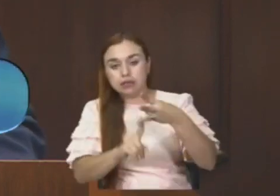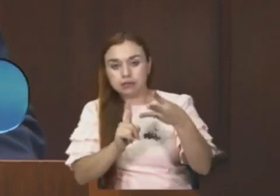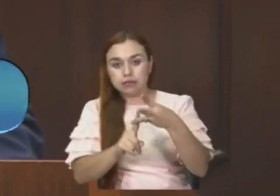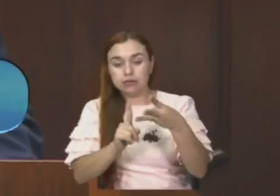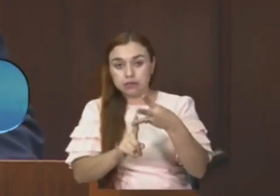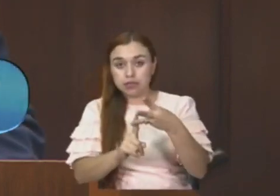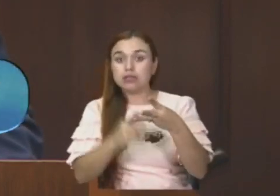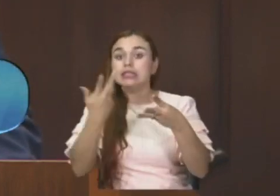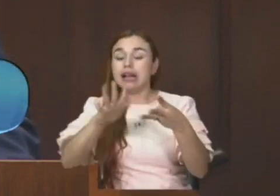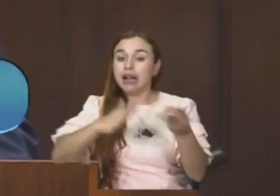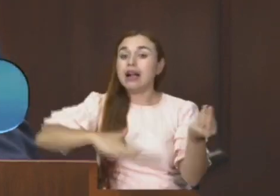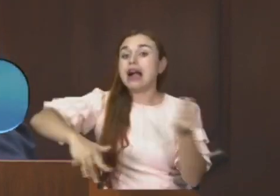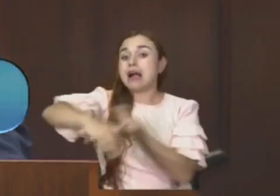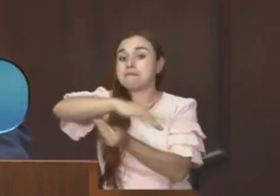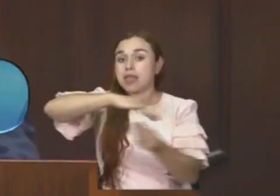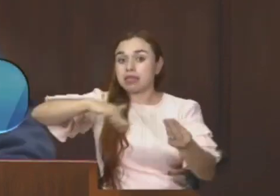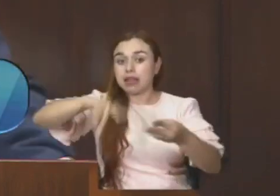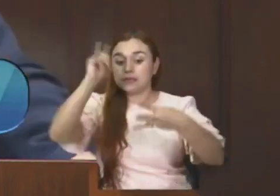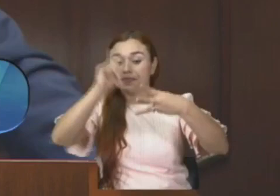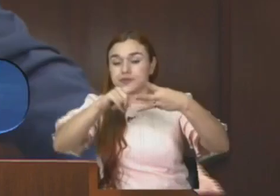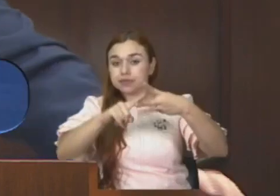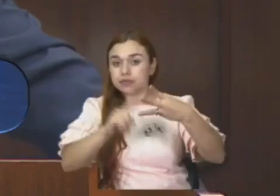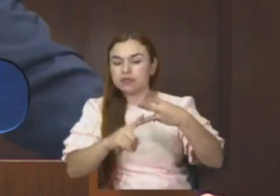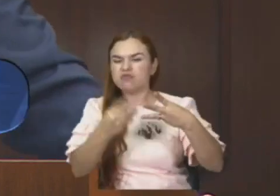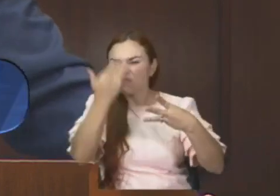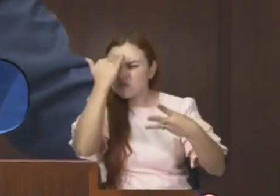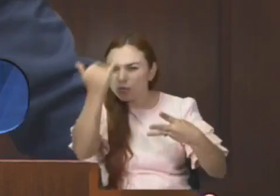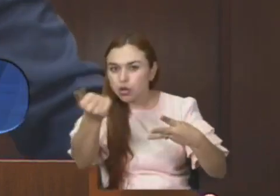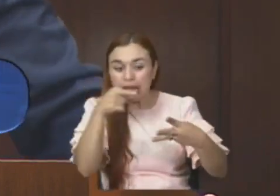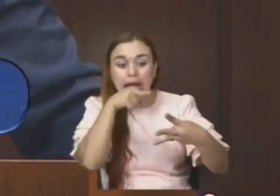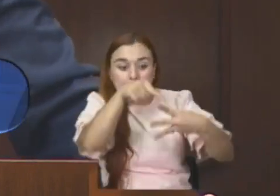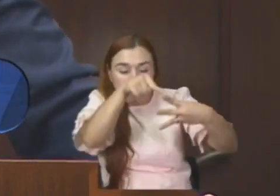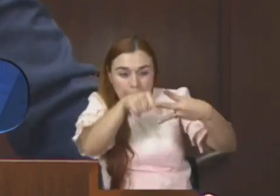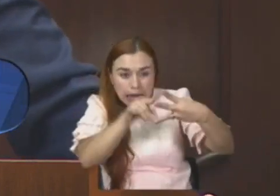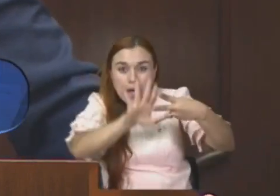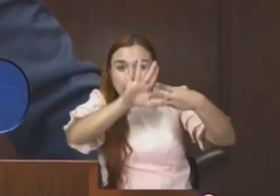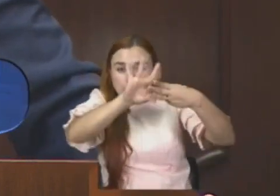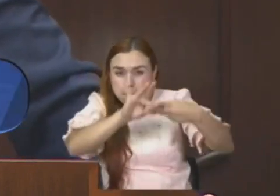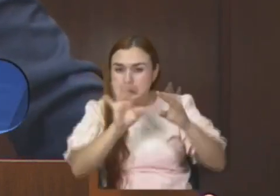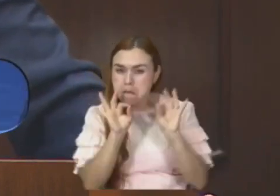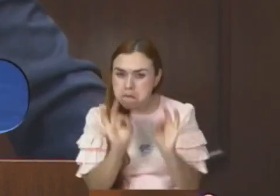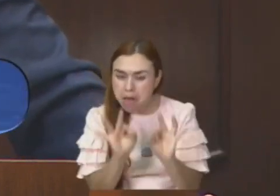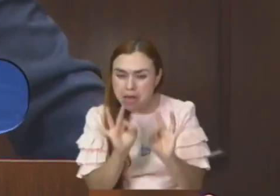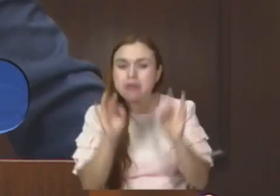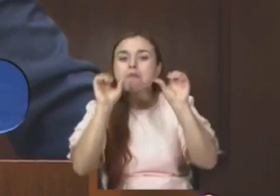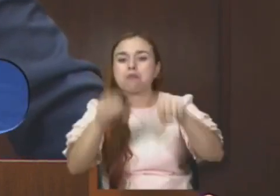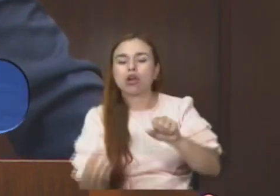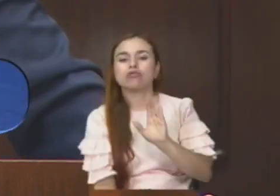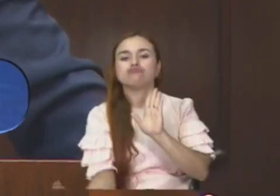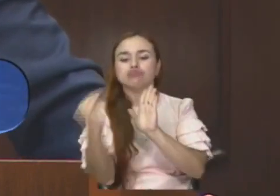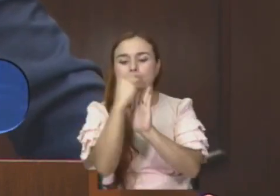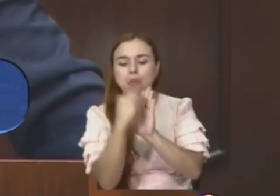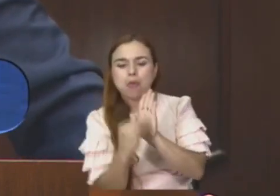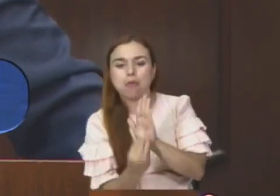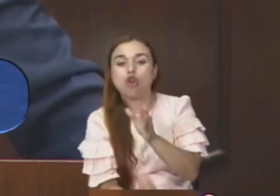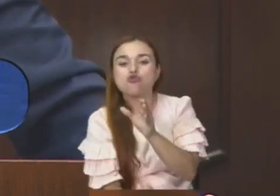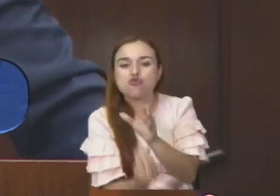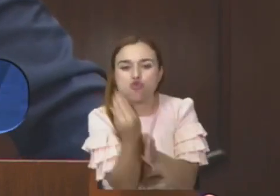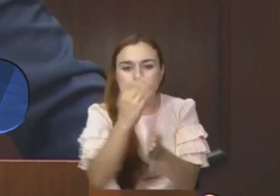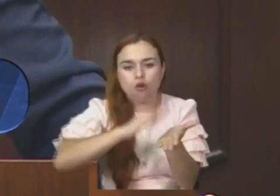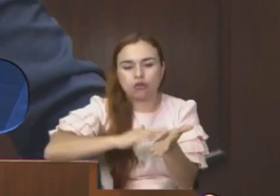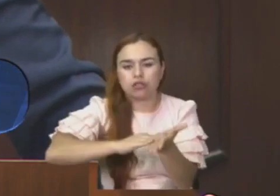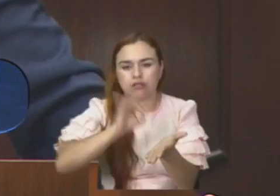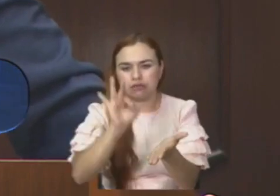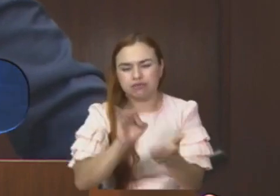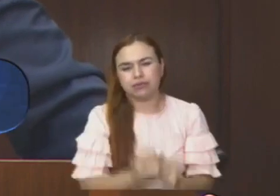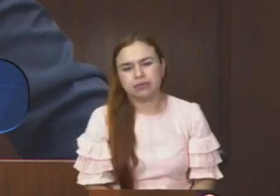en un nuevo contrato entre la República de Panamá y la empresa minera Panamá S.A. Esta